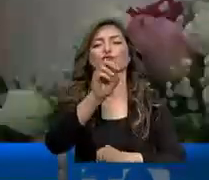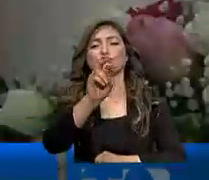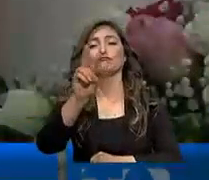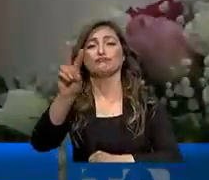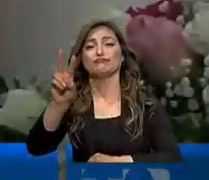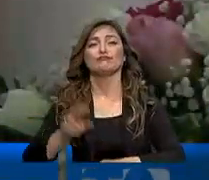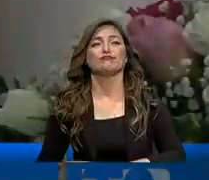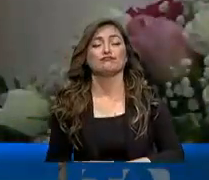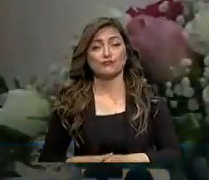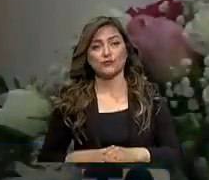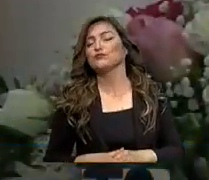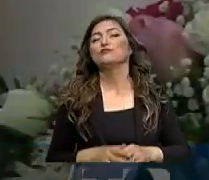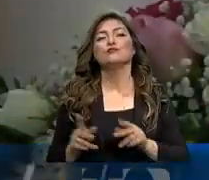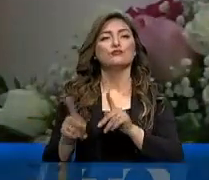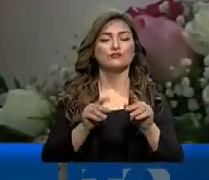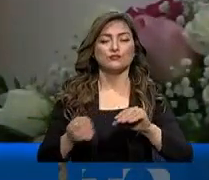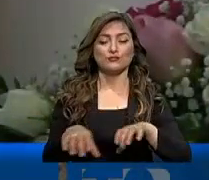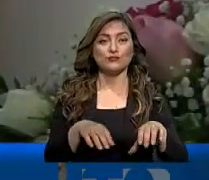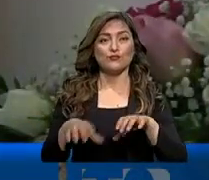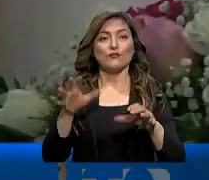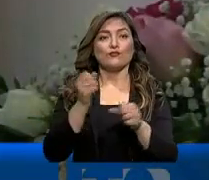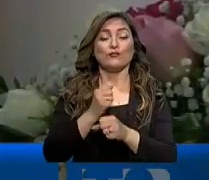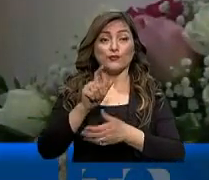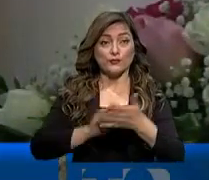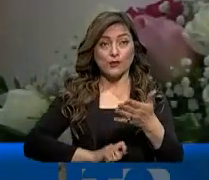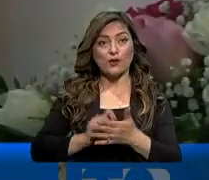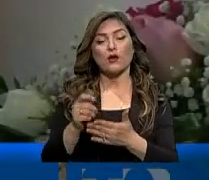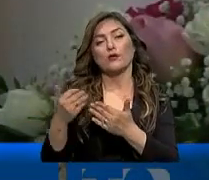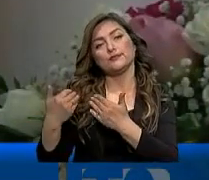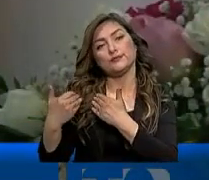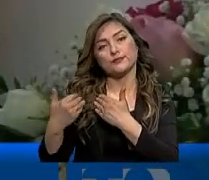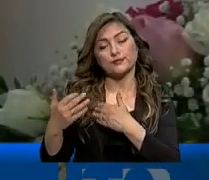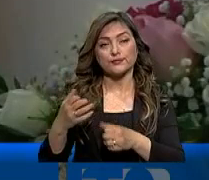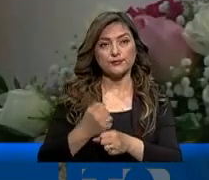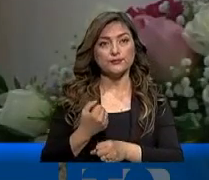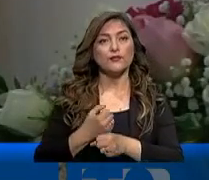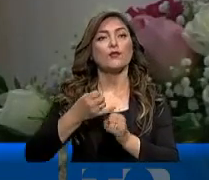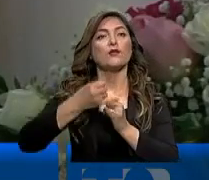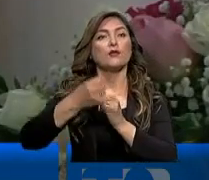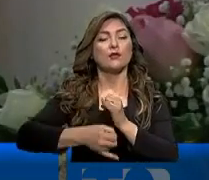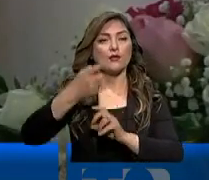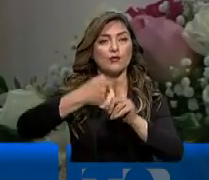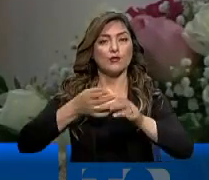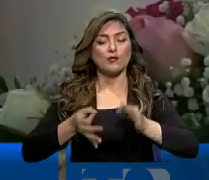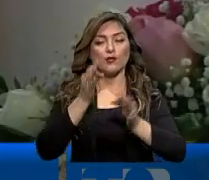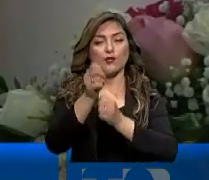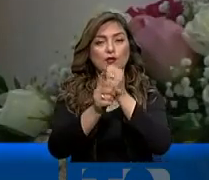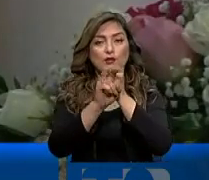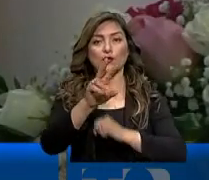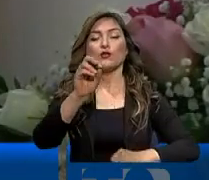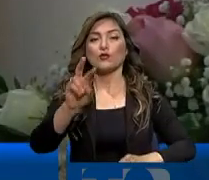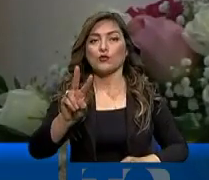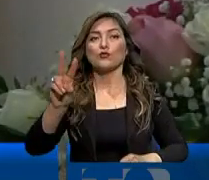2022. Aprobamos un plan de acción que establece las responsabilidades a realizarse hasta finales de febrero del año